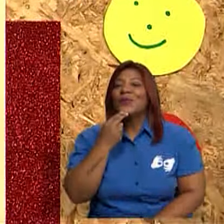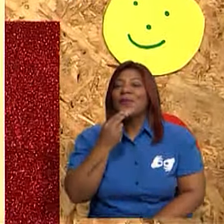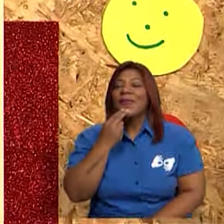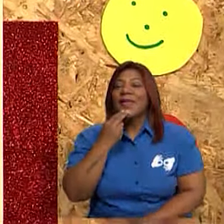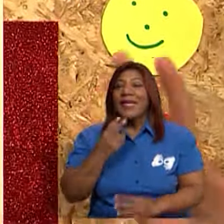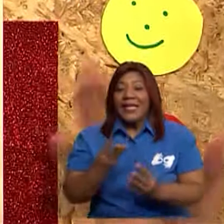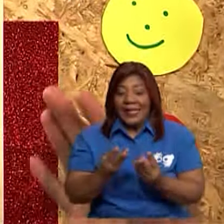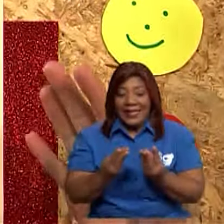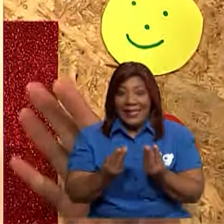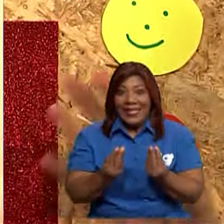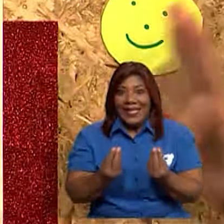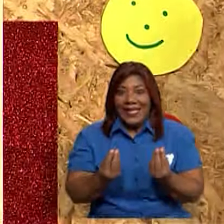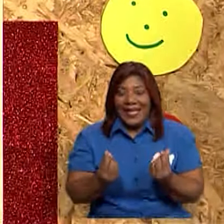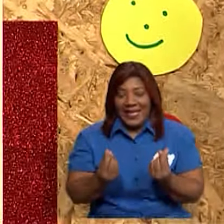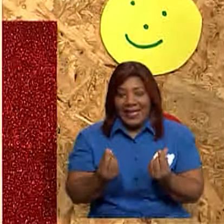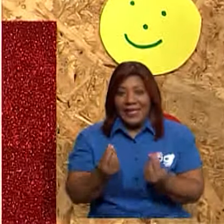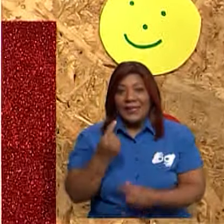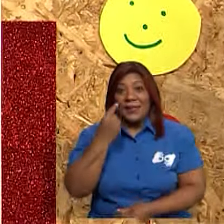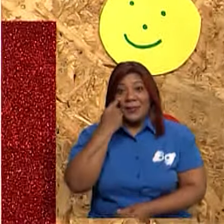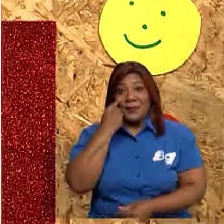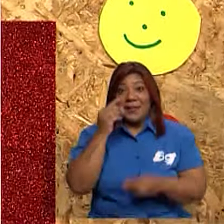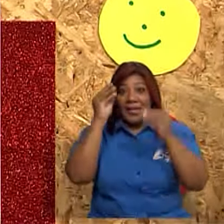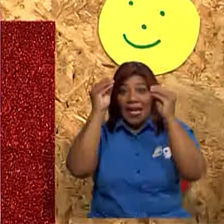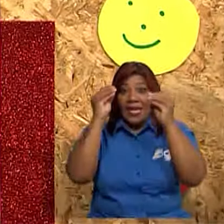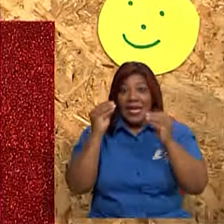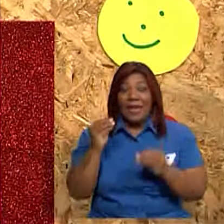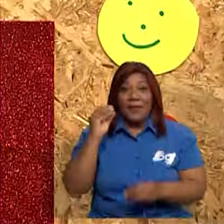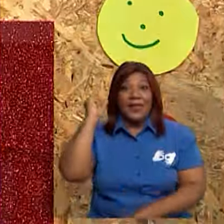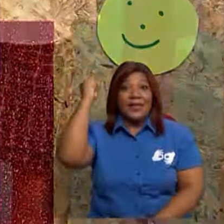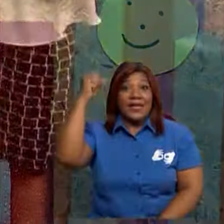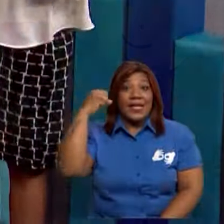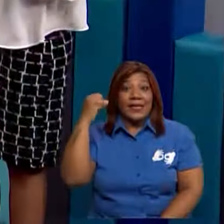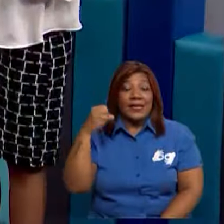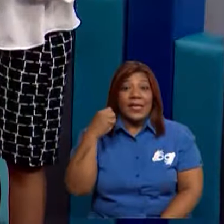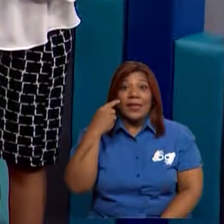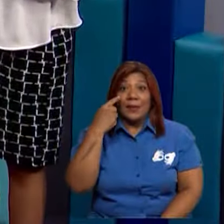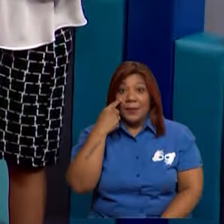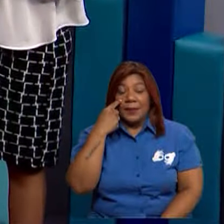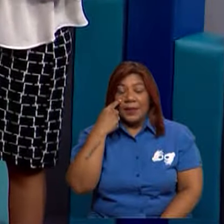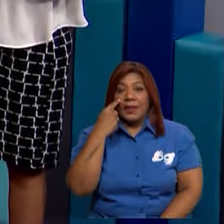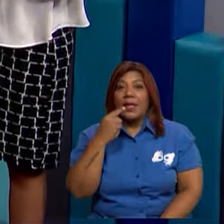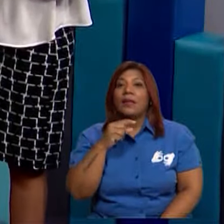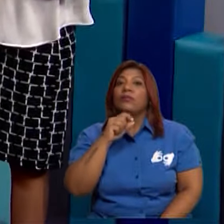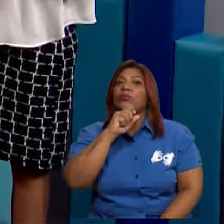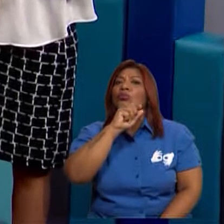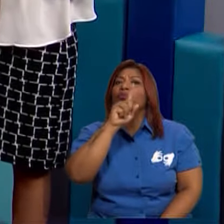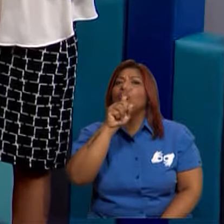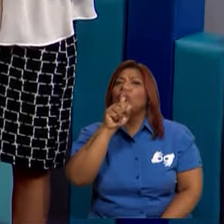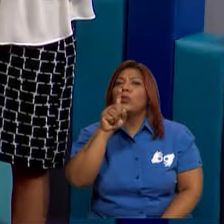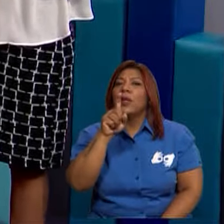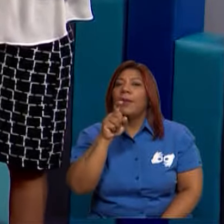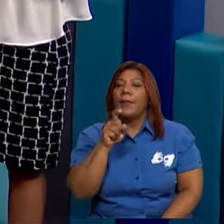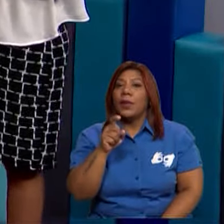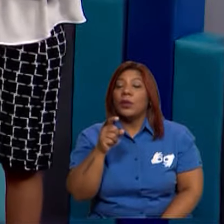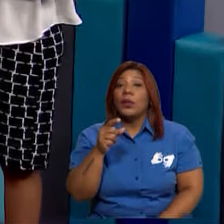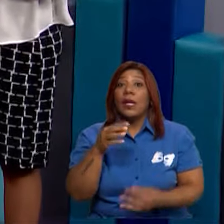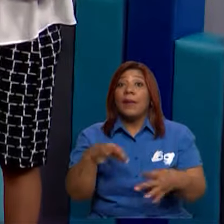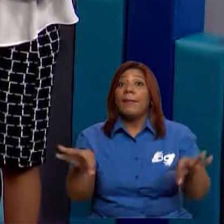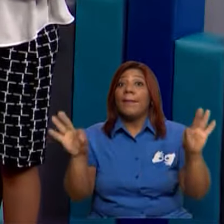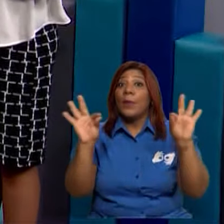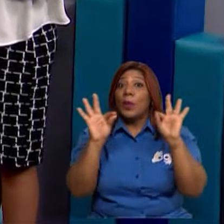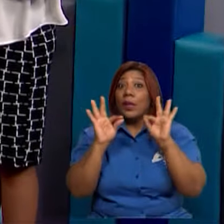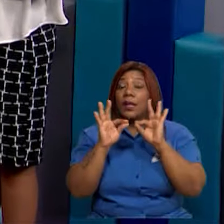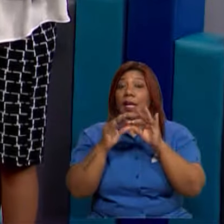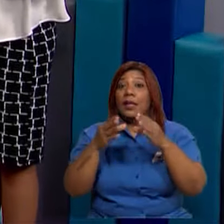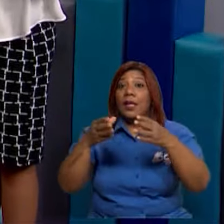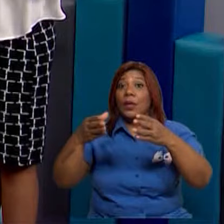¿verdad? Entonces, para eso, el día de hoy yo les traje aquí la siguiente actividad. Tenemos, ¿verdad?, nuestro plato en donde está